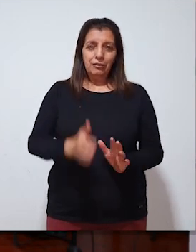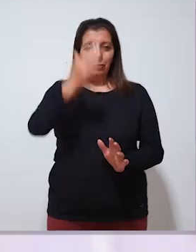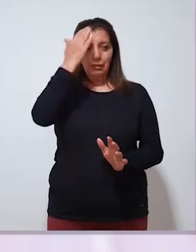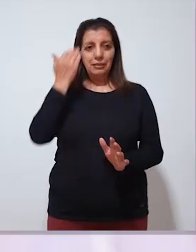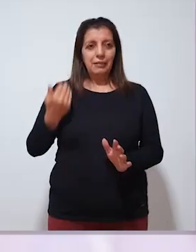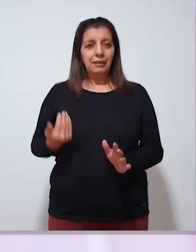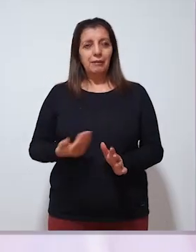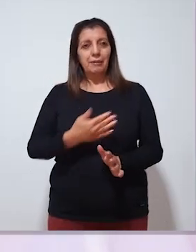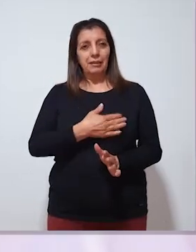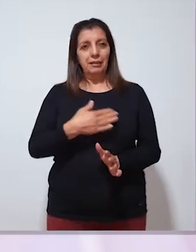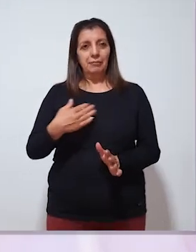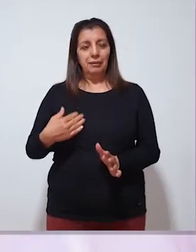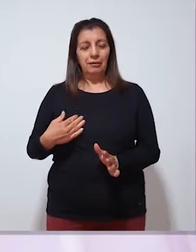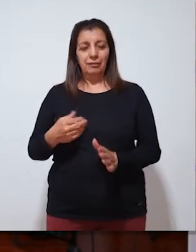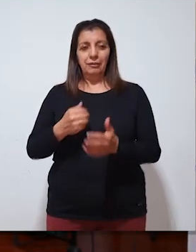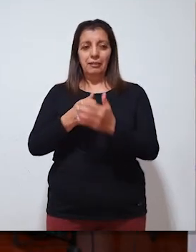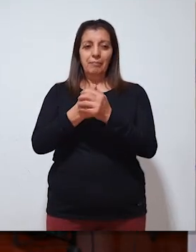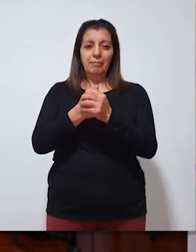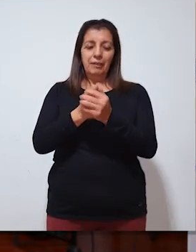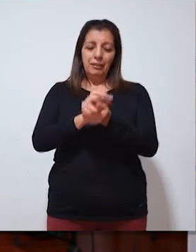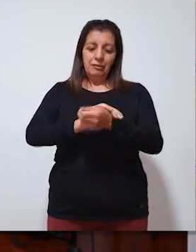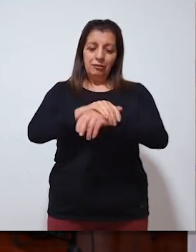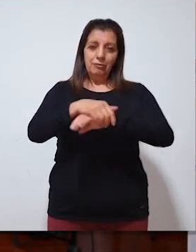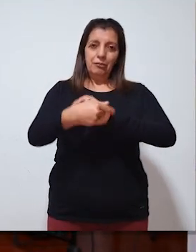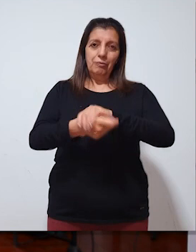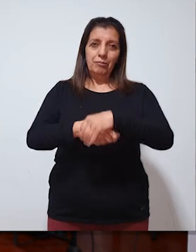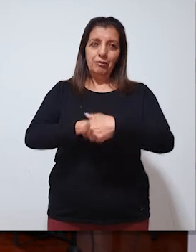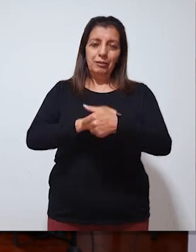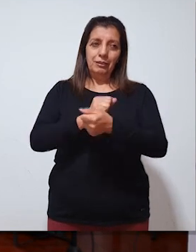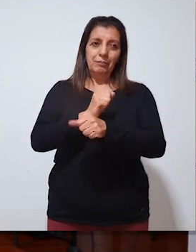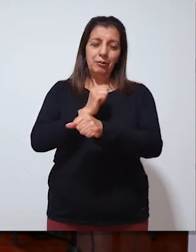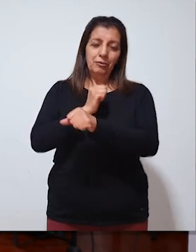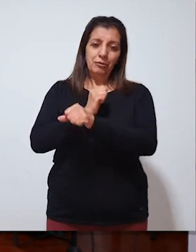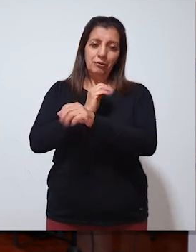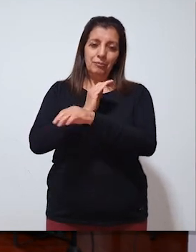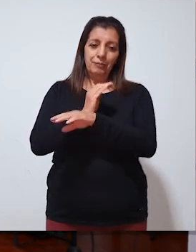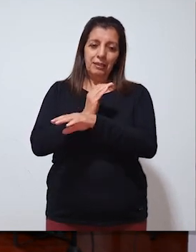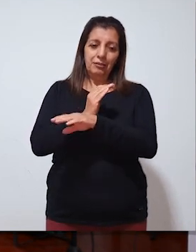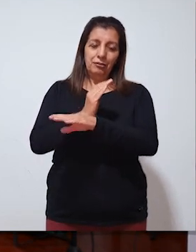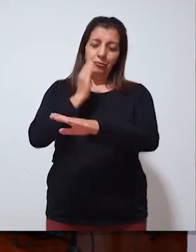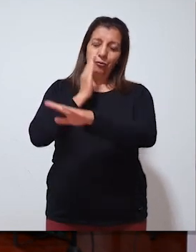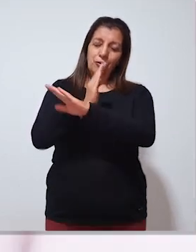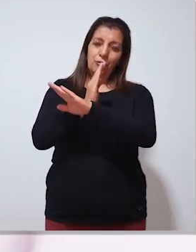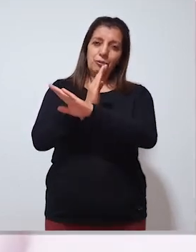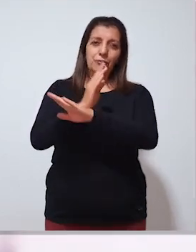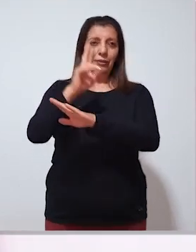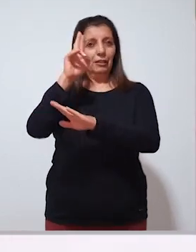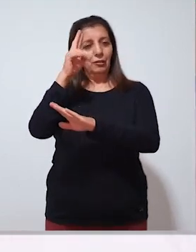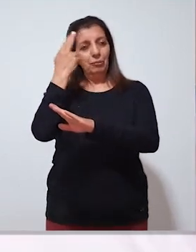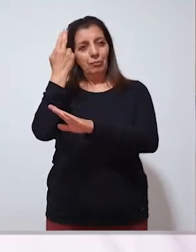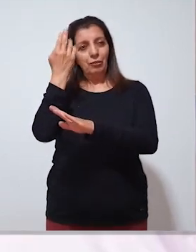Virgen, padeció bajo el poder de Poncio Pilatos, fue crucificado, muerto y